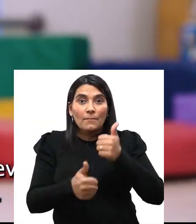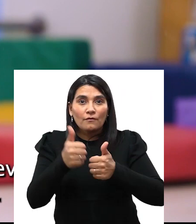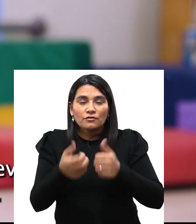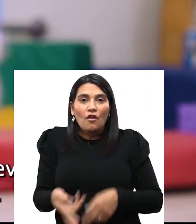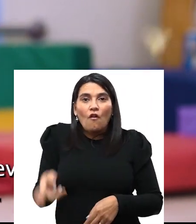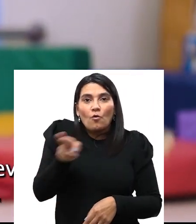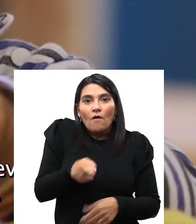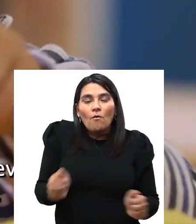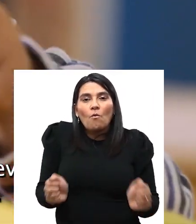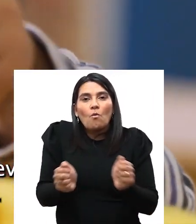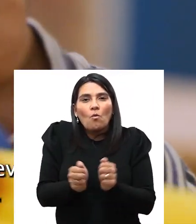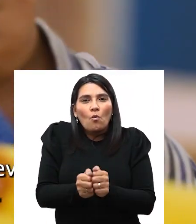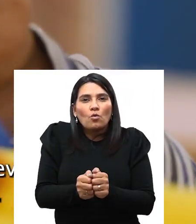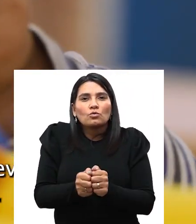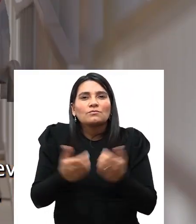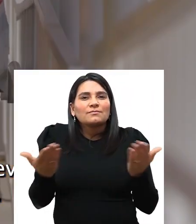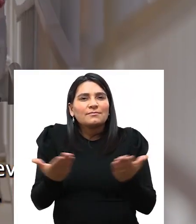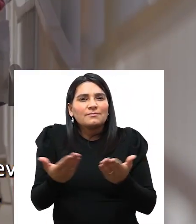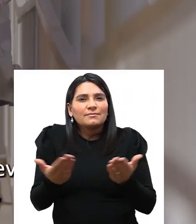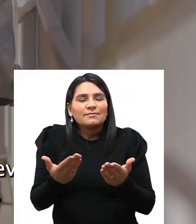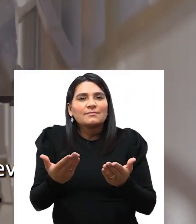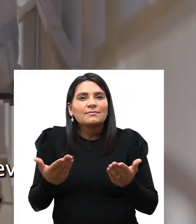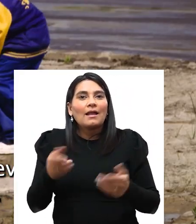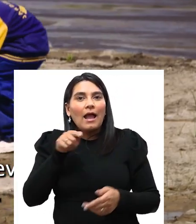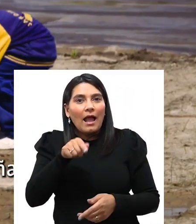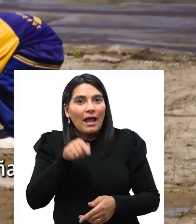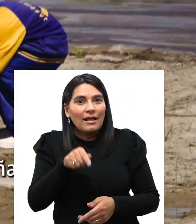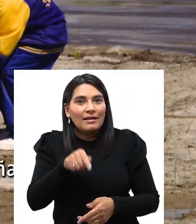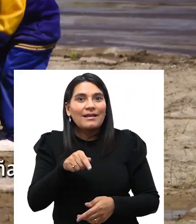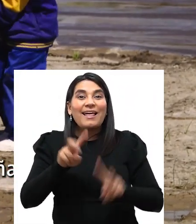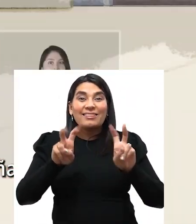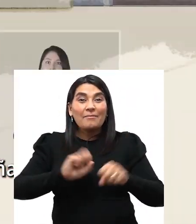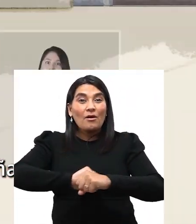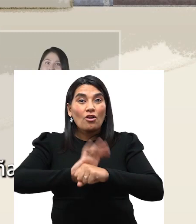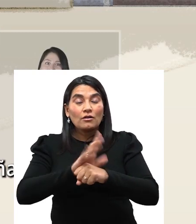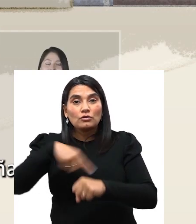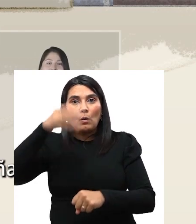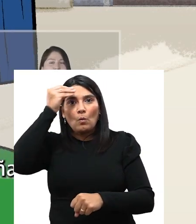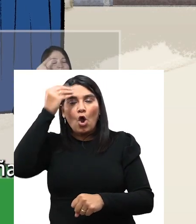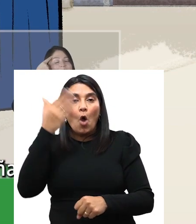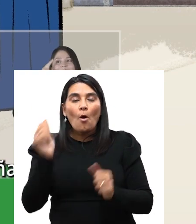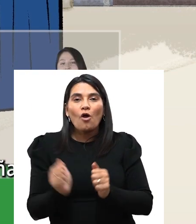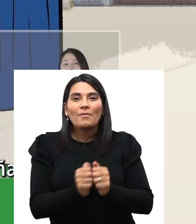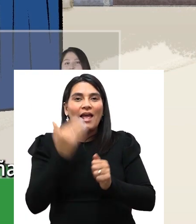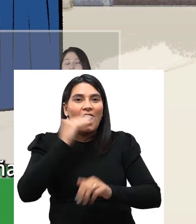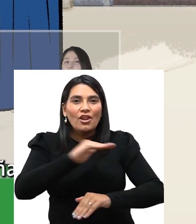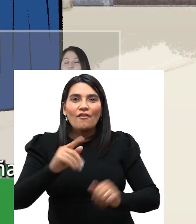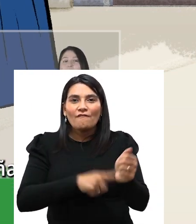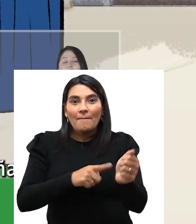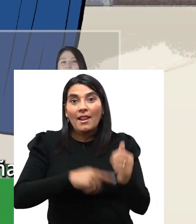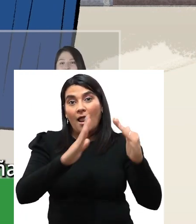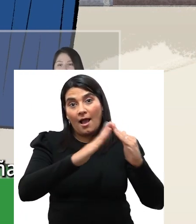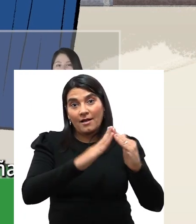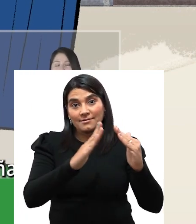educacional se creó una nueva institucionalidad que robusteció el sector. En plena crisis del coronavirus, supimos acompañar a los niños y niñas